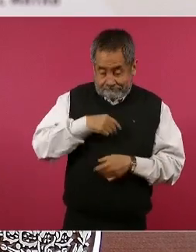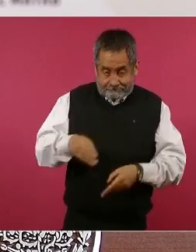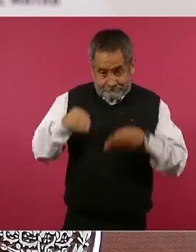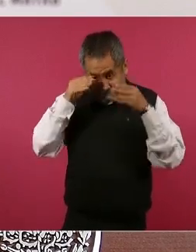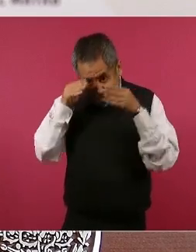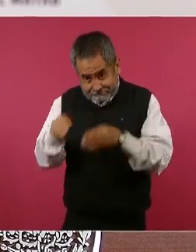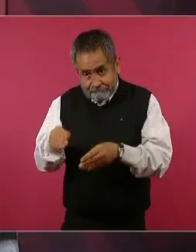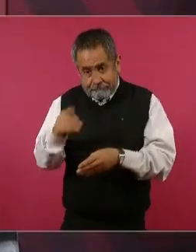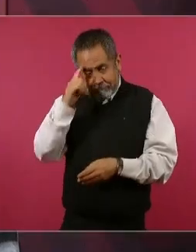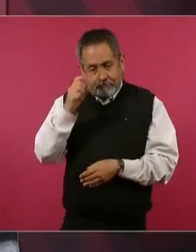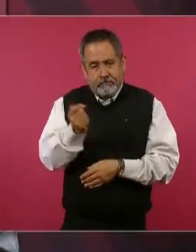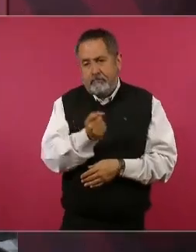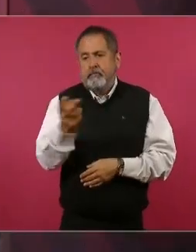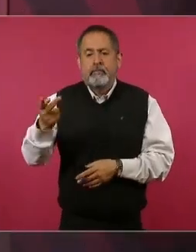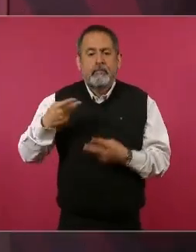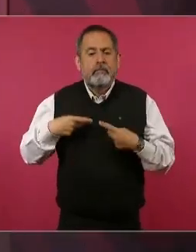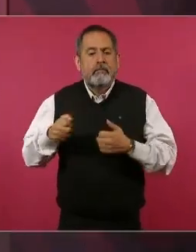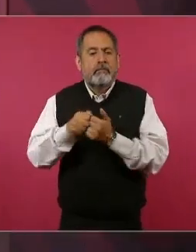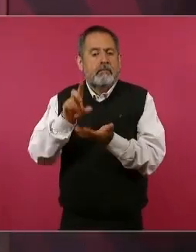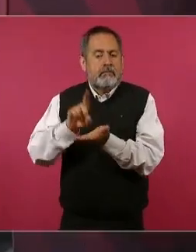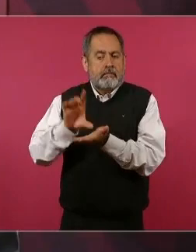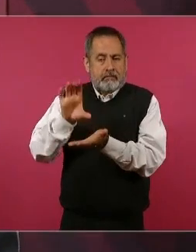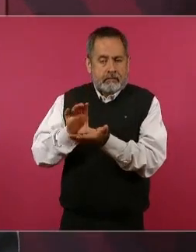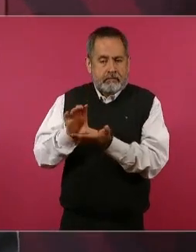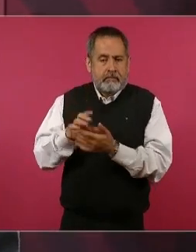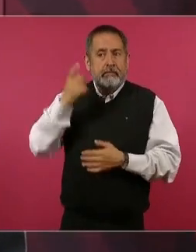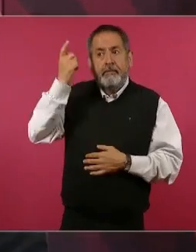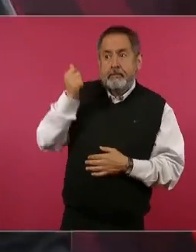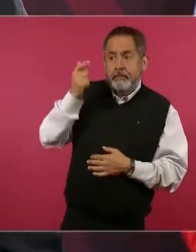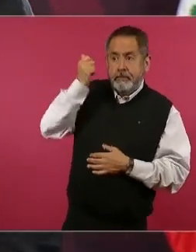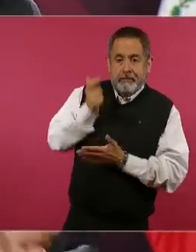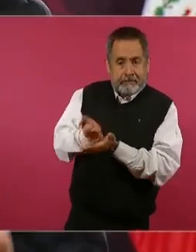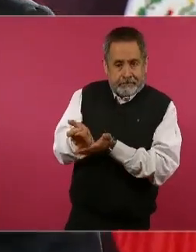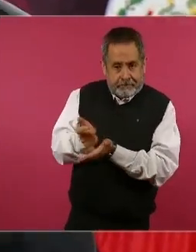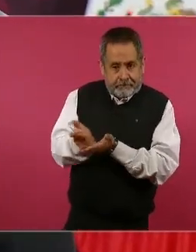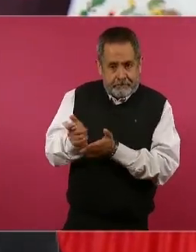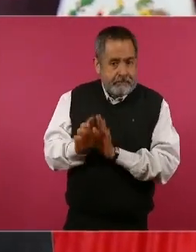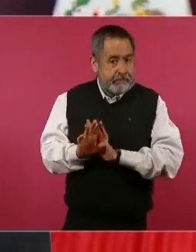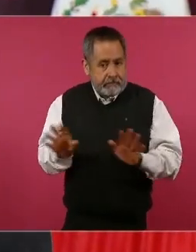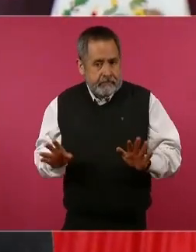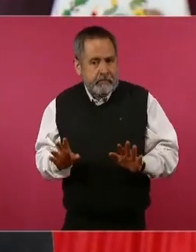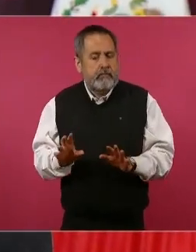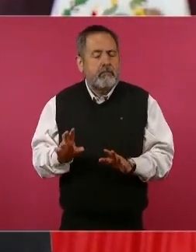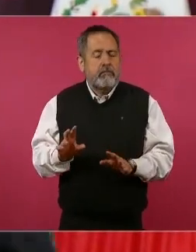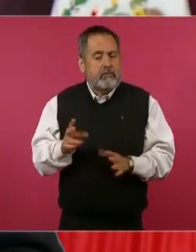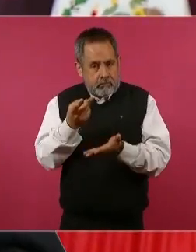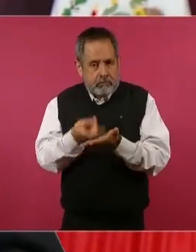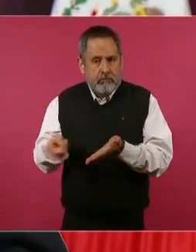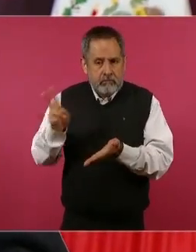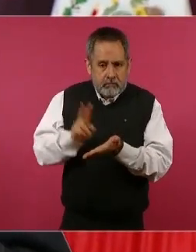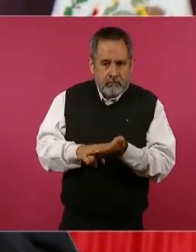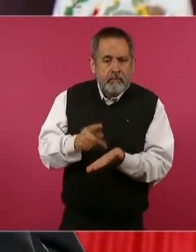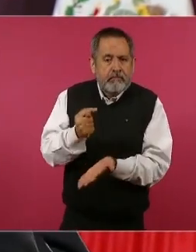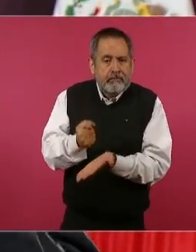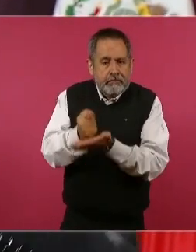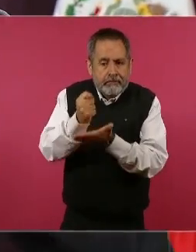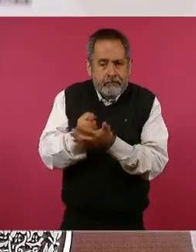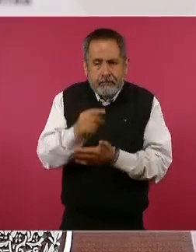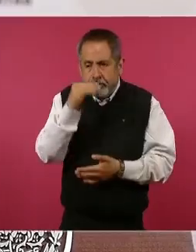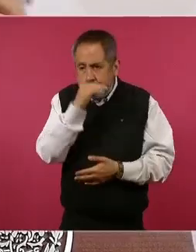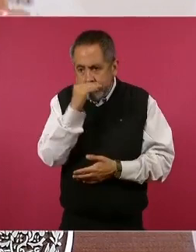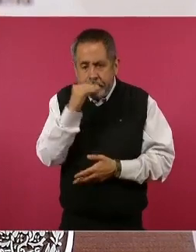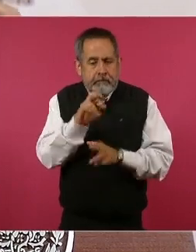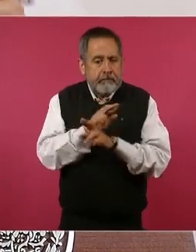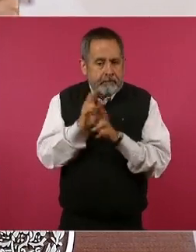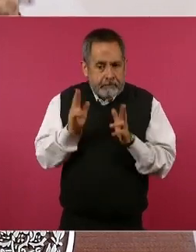a personas con discapacidad. O sea, no solo es la pensión, que sí ayuda, pero